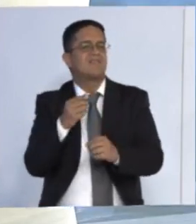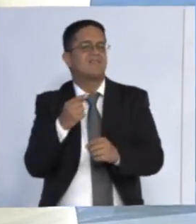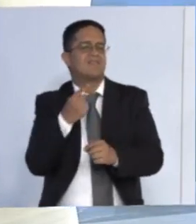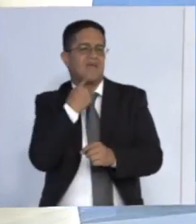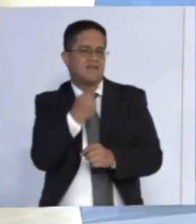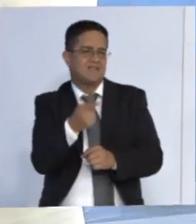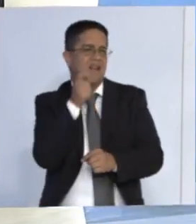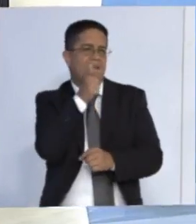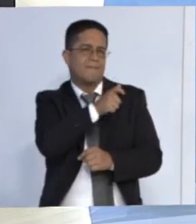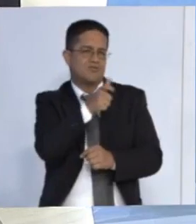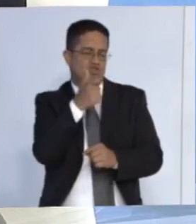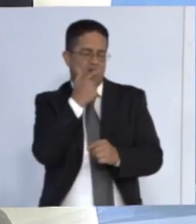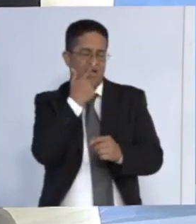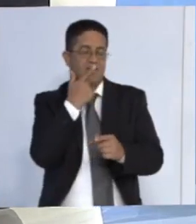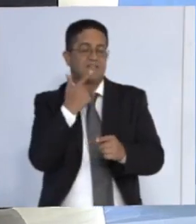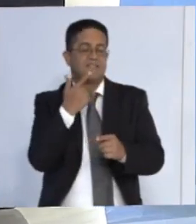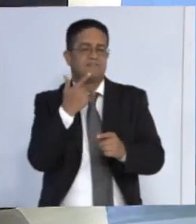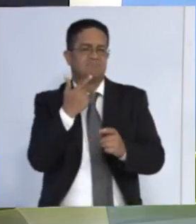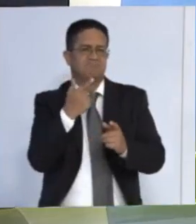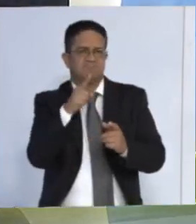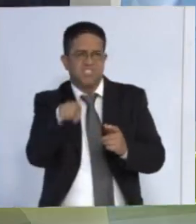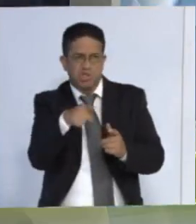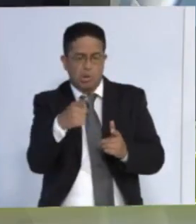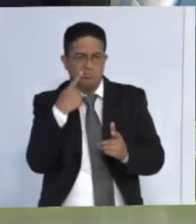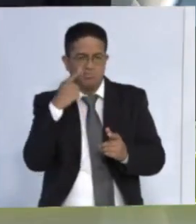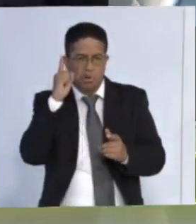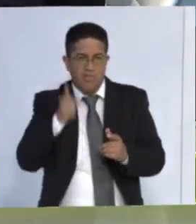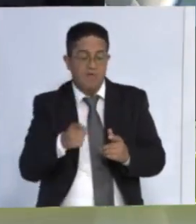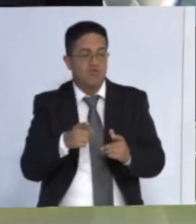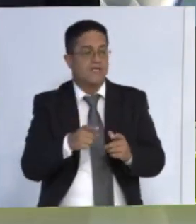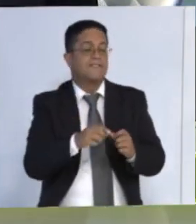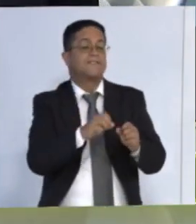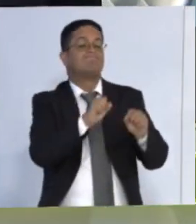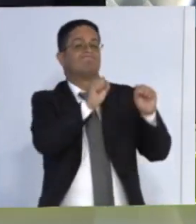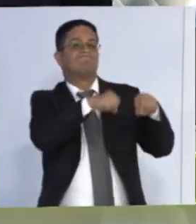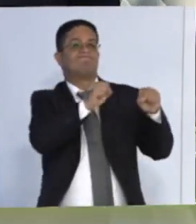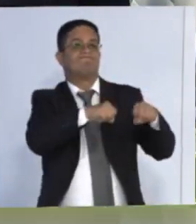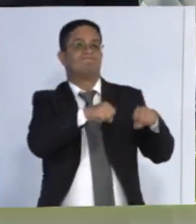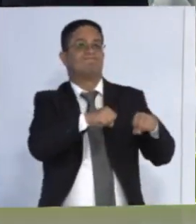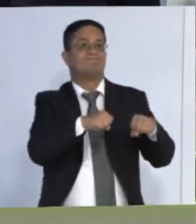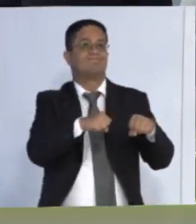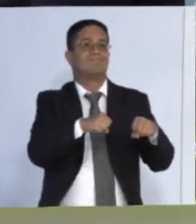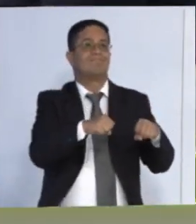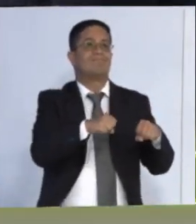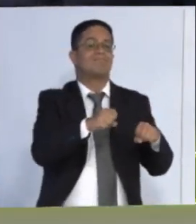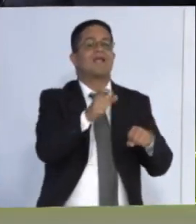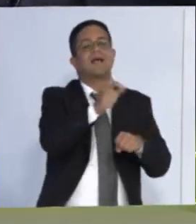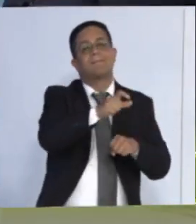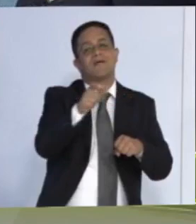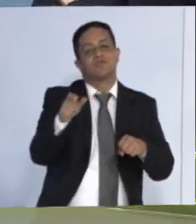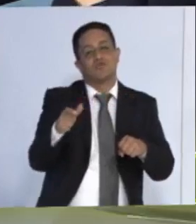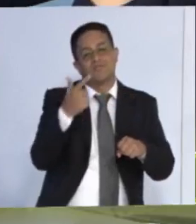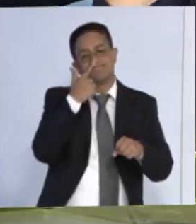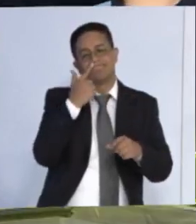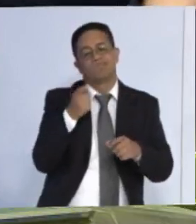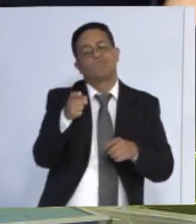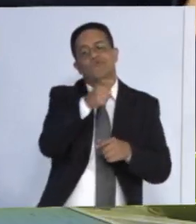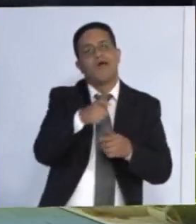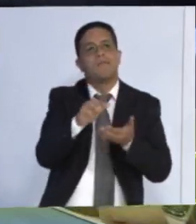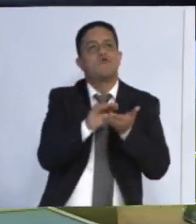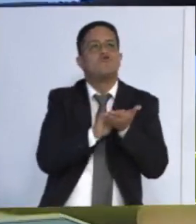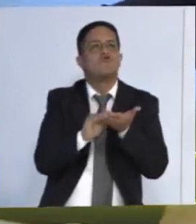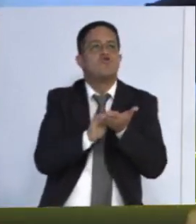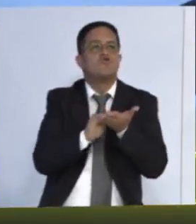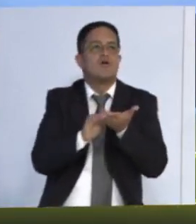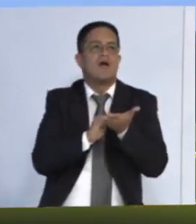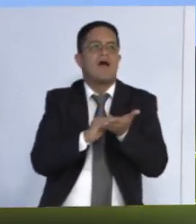alérgica a algo, ¿no? Sí, con los pacientes alérgicos a los AINES, usualmente lo que hacemos es buscar una alternativa para decirle